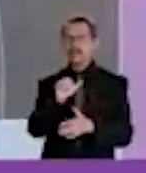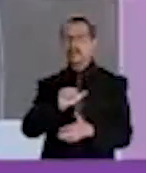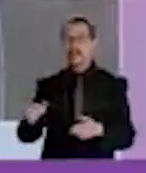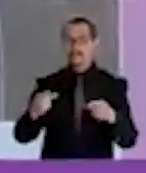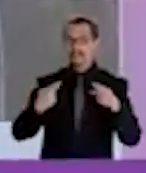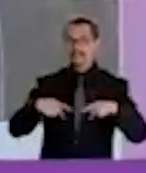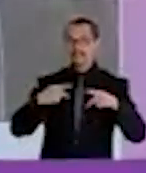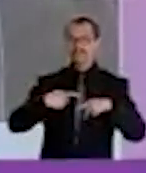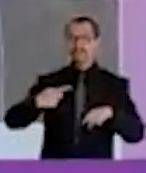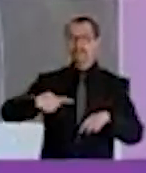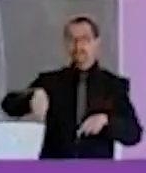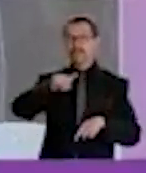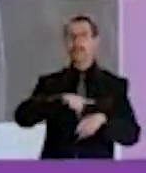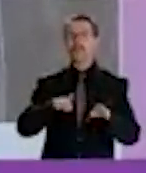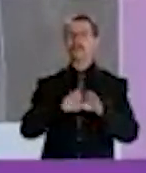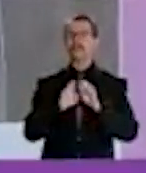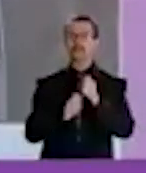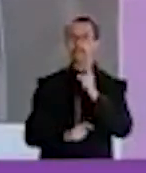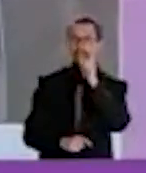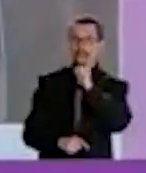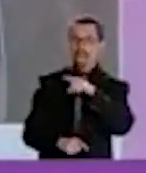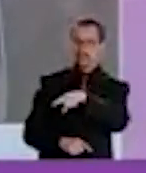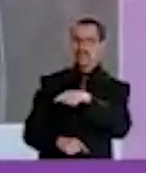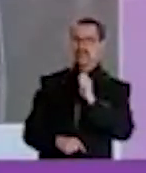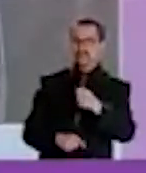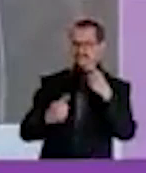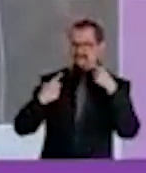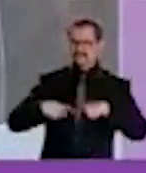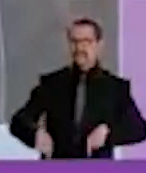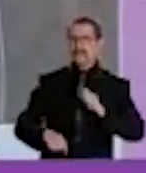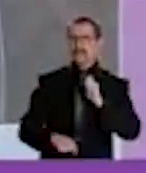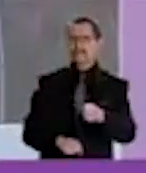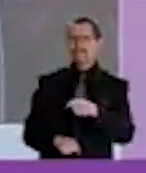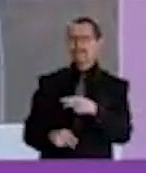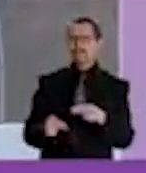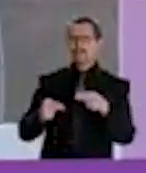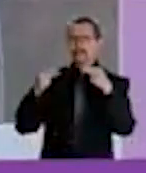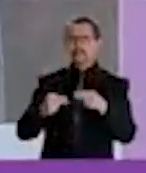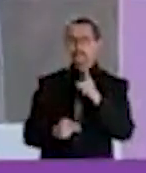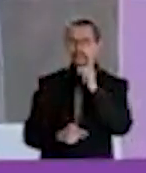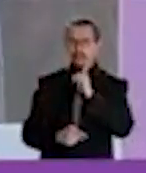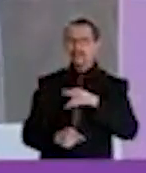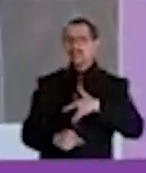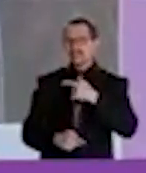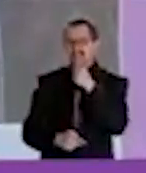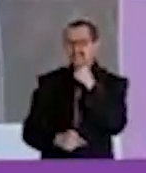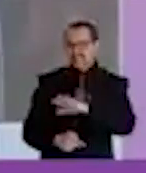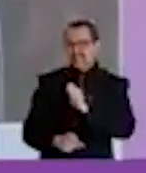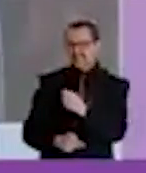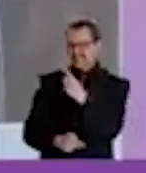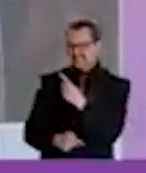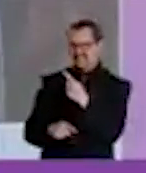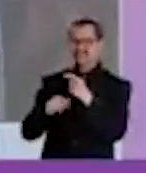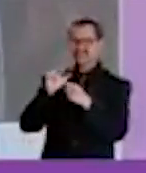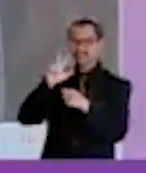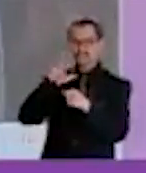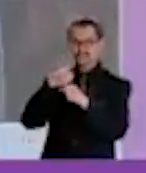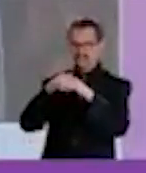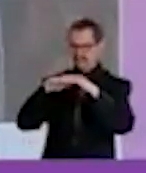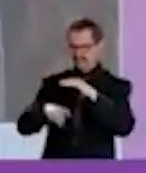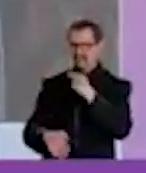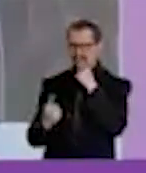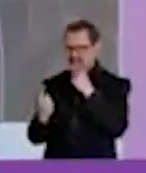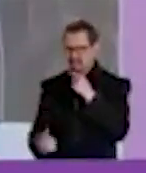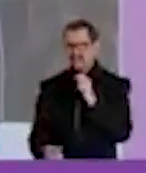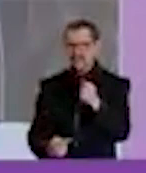el cuerpo las mujeres y particularmente las niñas a mí me parece que este es un delito imperdonable candidato mira el tema de legislar no es